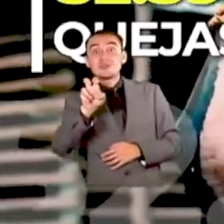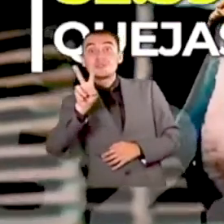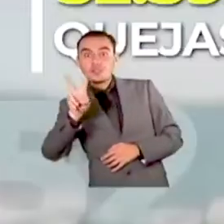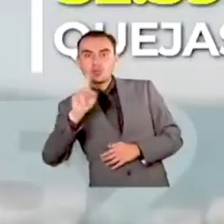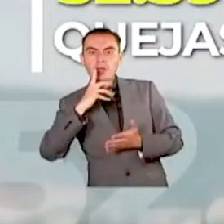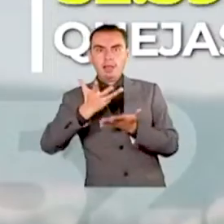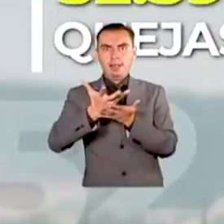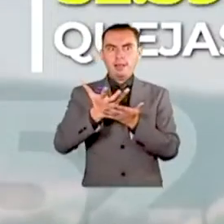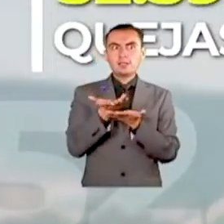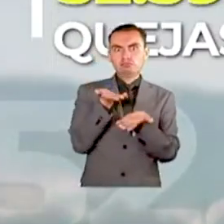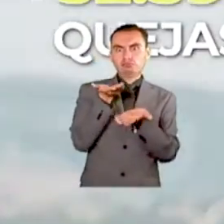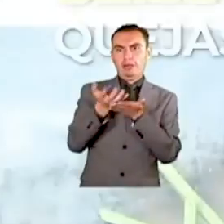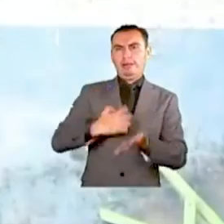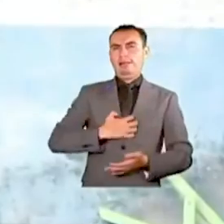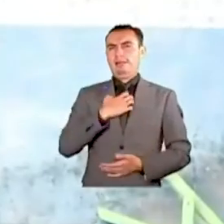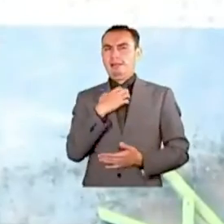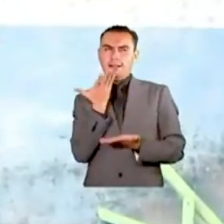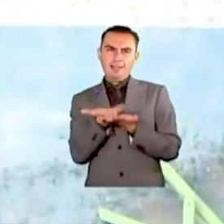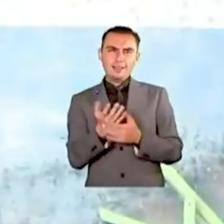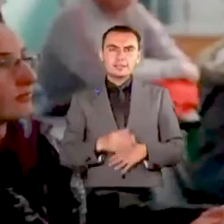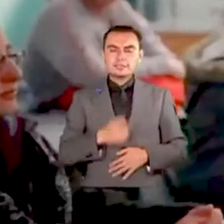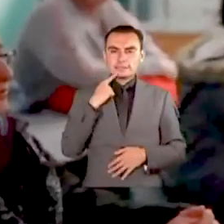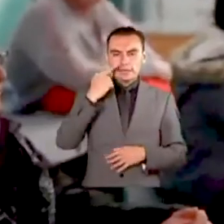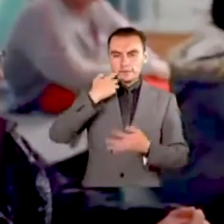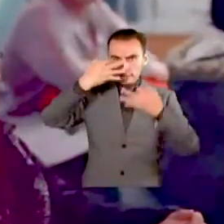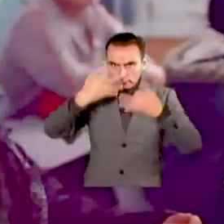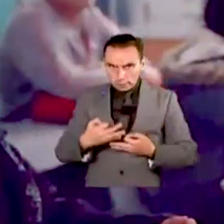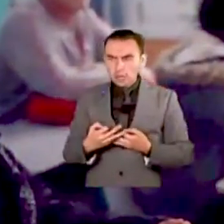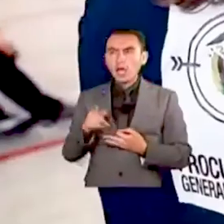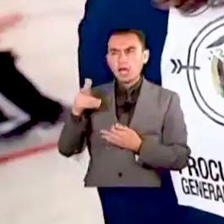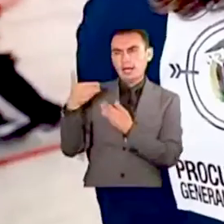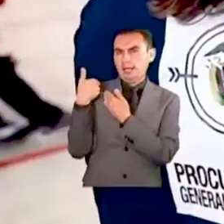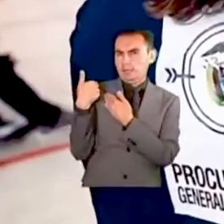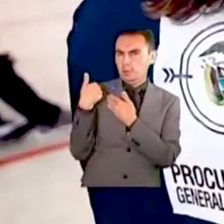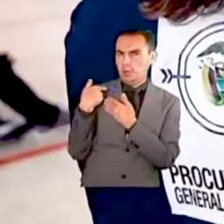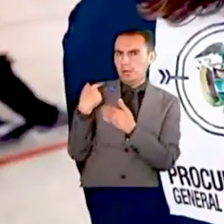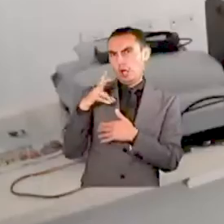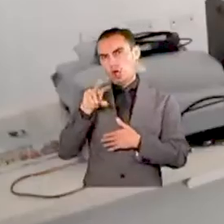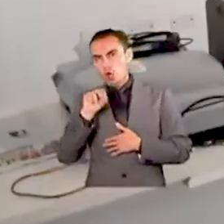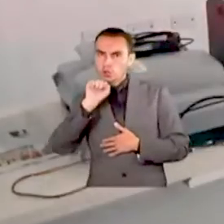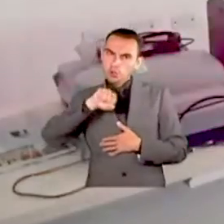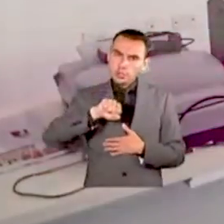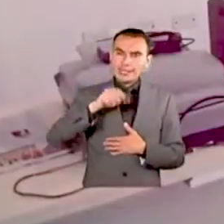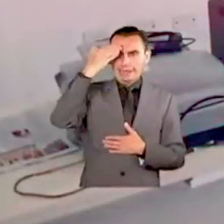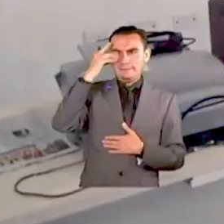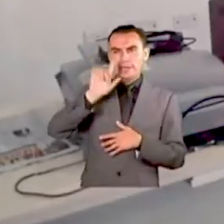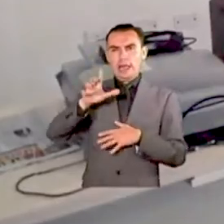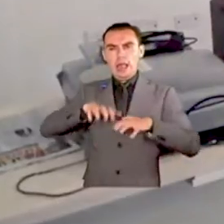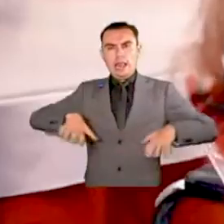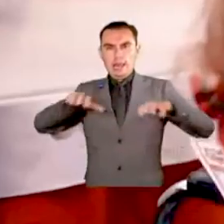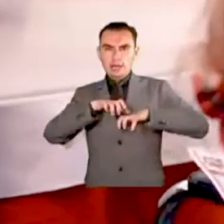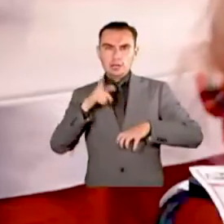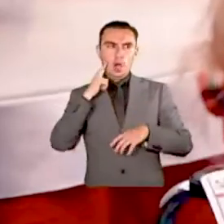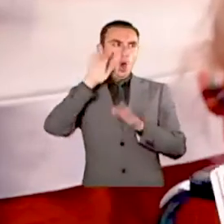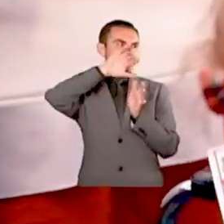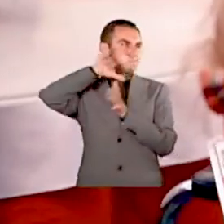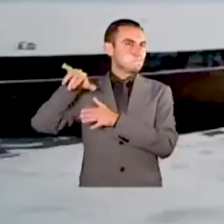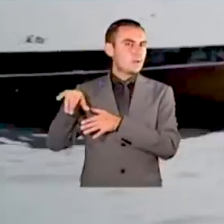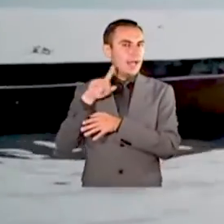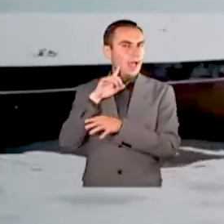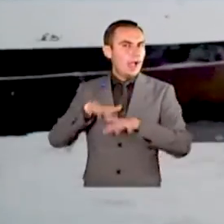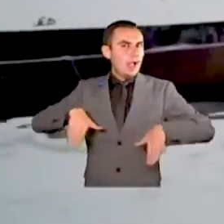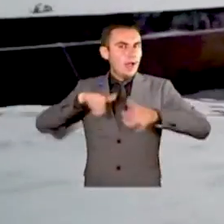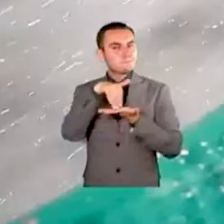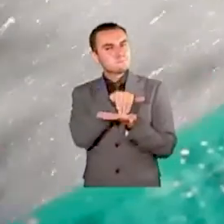52.392 quejas para determinar si existió o no responsabilidad por la presunta ocurrencia de actos u omisiones